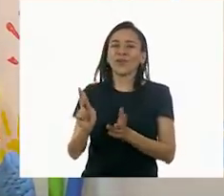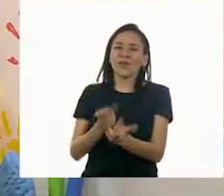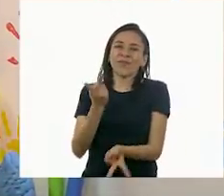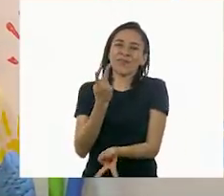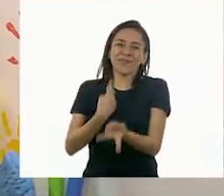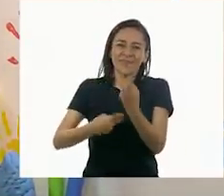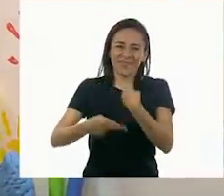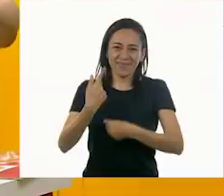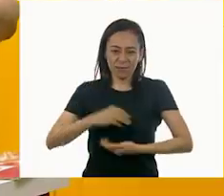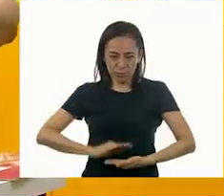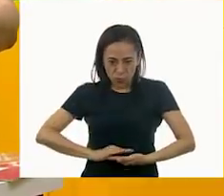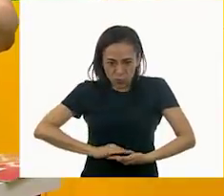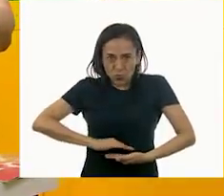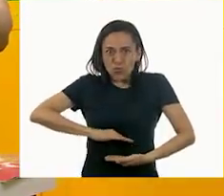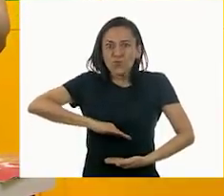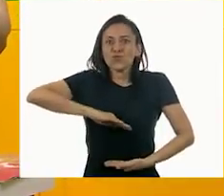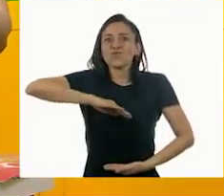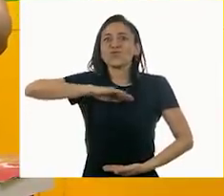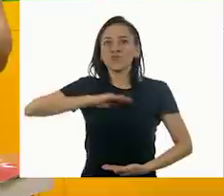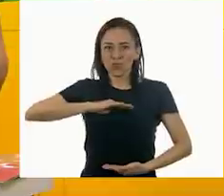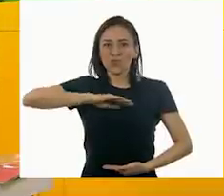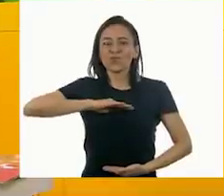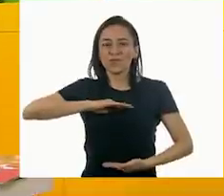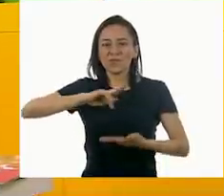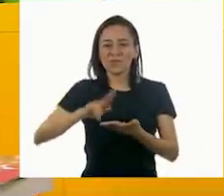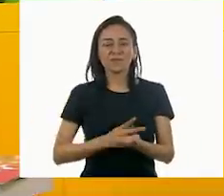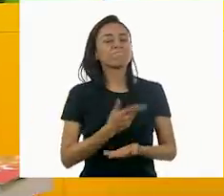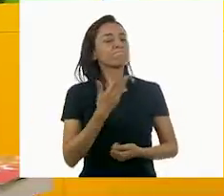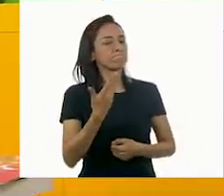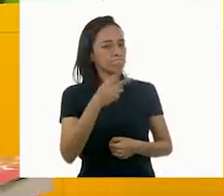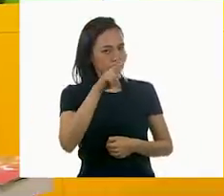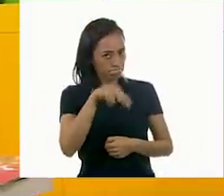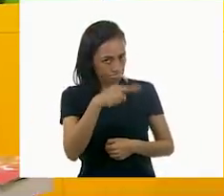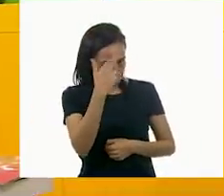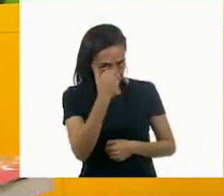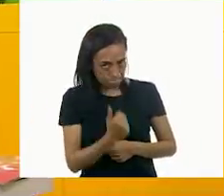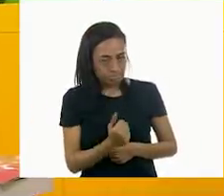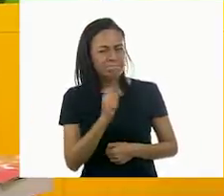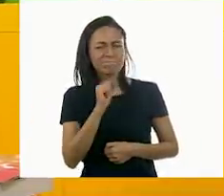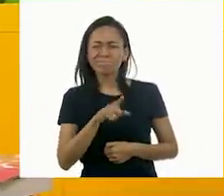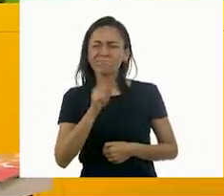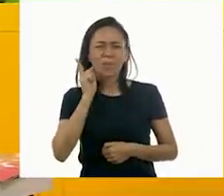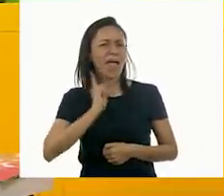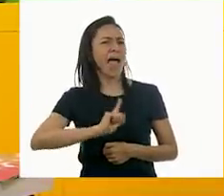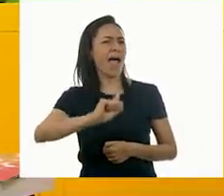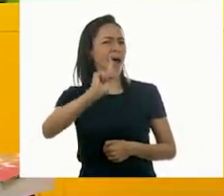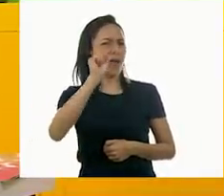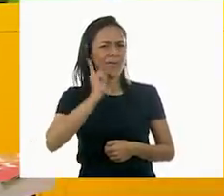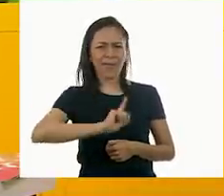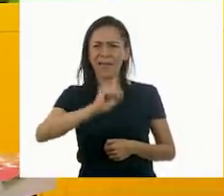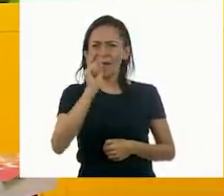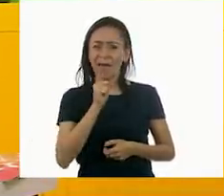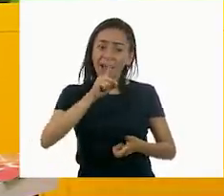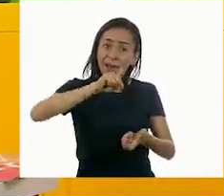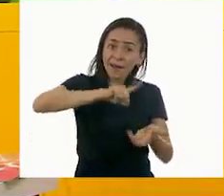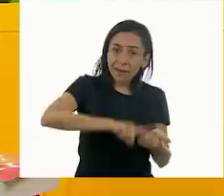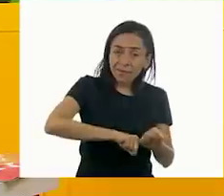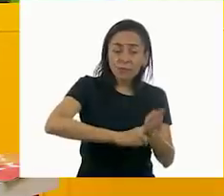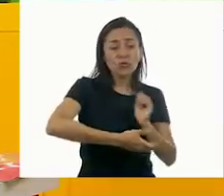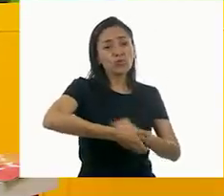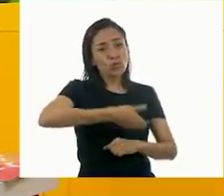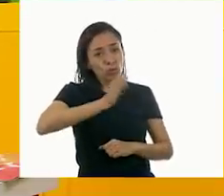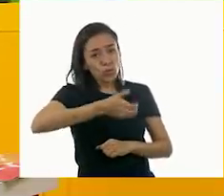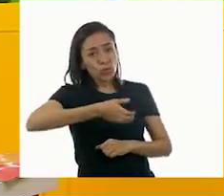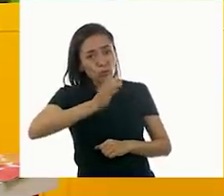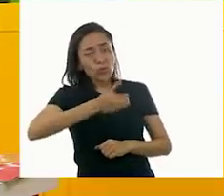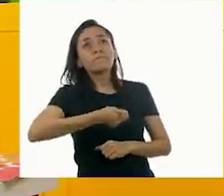Así es, pero decimos, puedes consumir diariamente entre 4 y 6 vasos